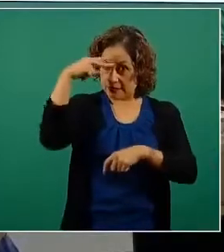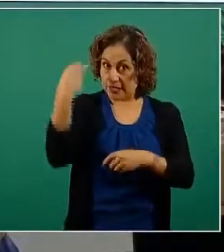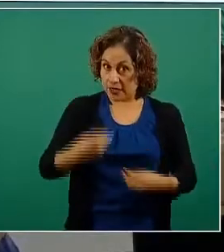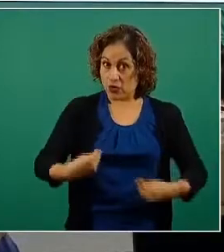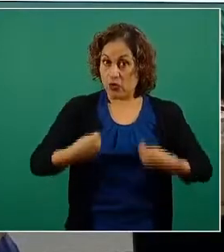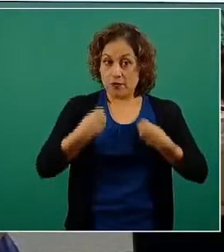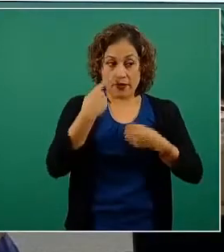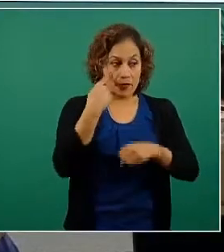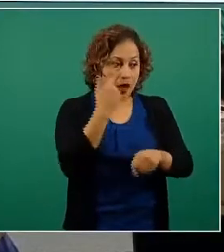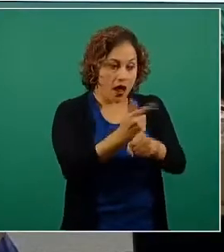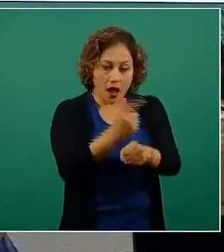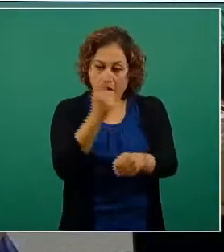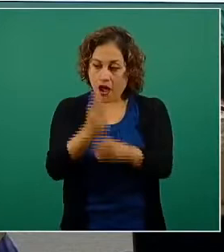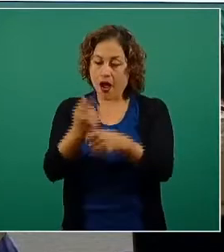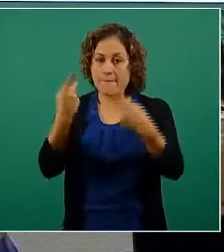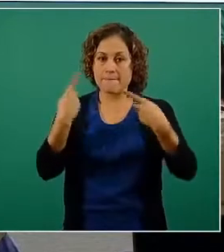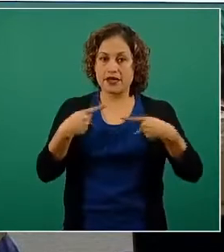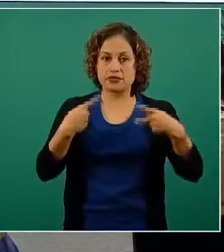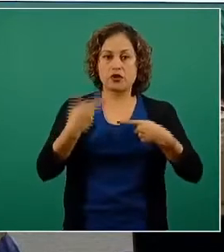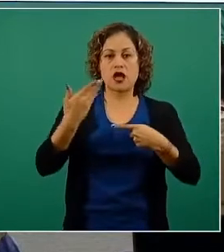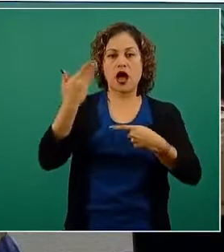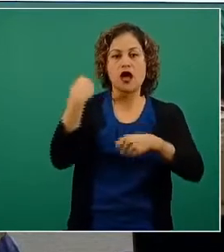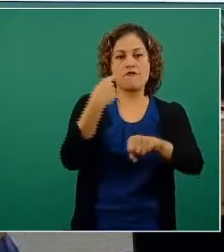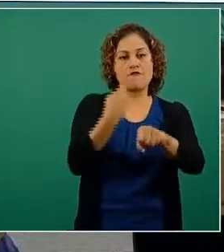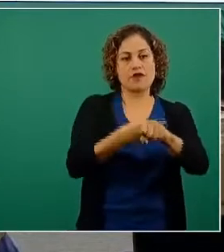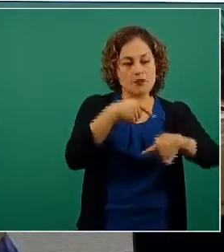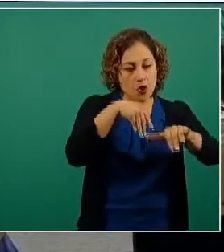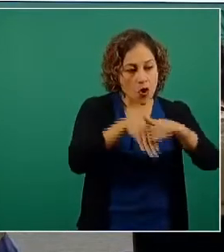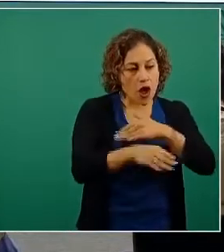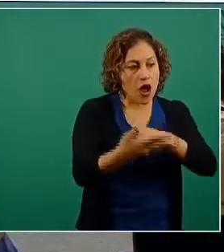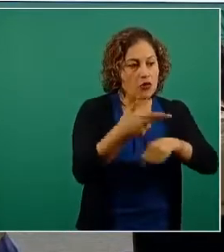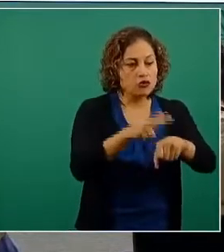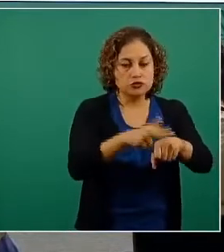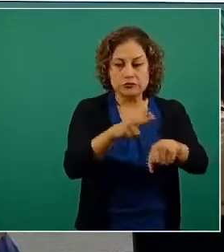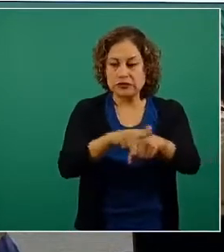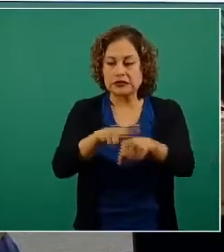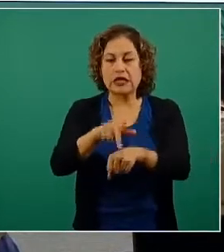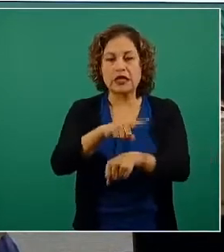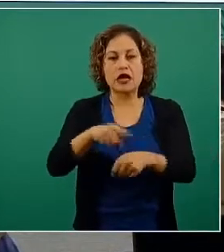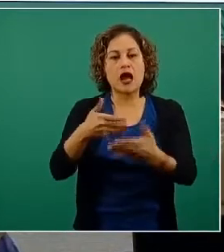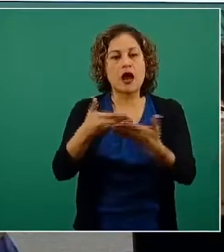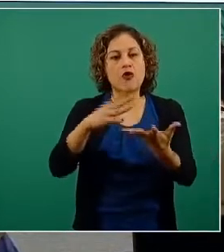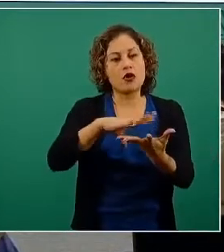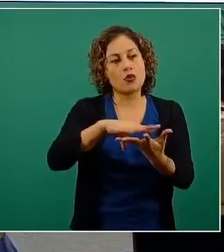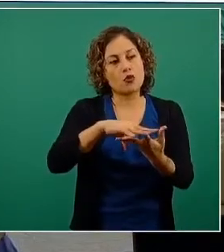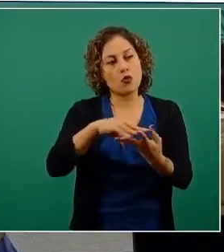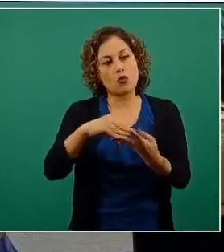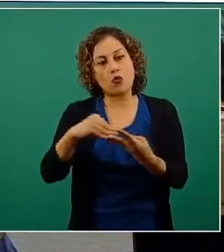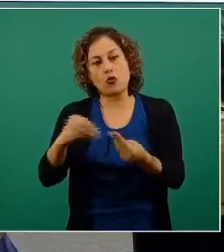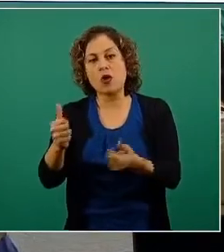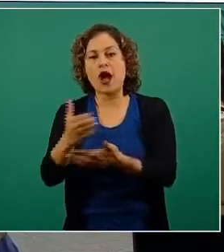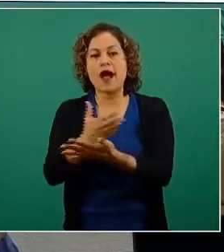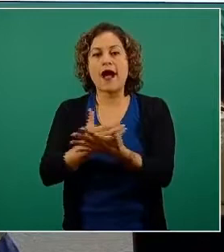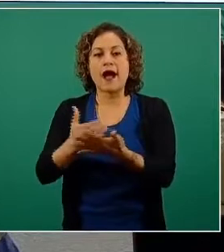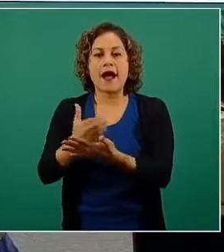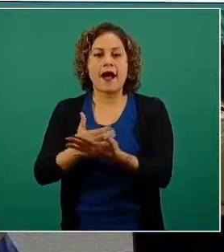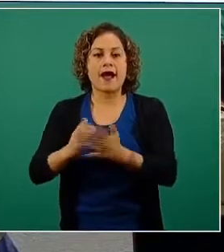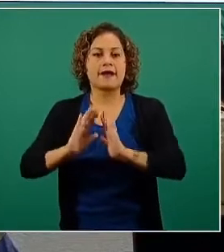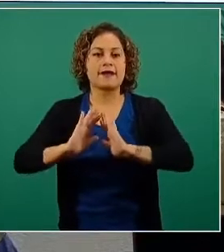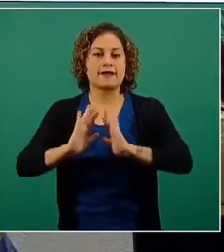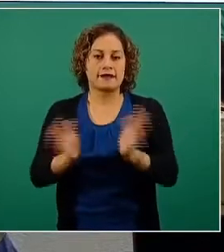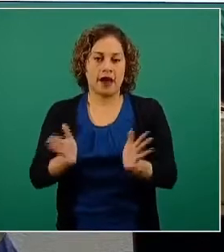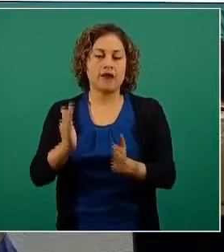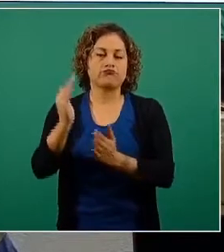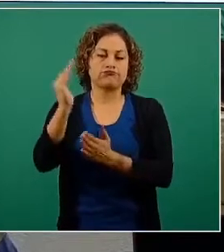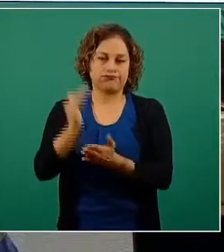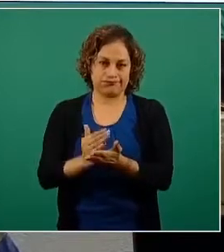pacientes recuperados día con día van incrementando, es decir, la gravedad de nuestros pacientes va disminuyendo. En esta otra